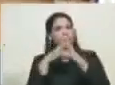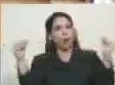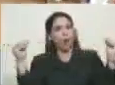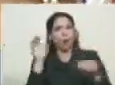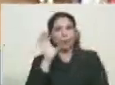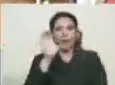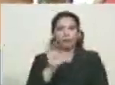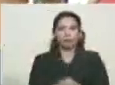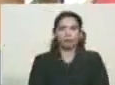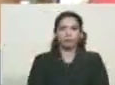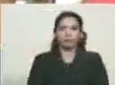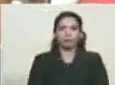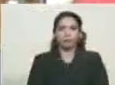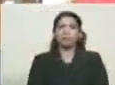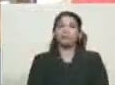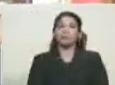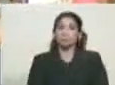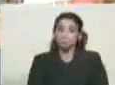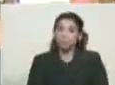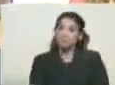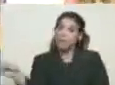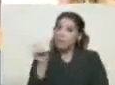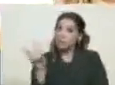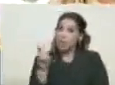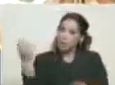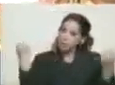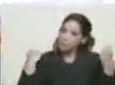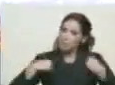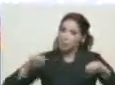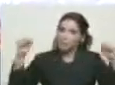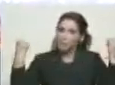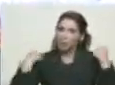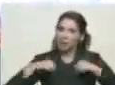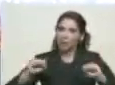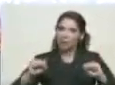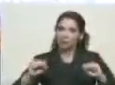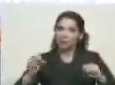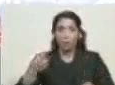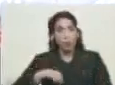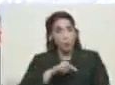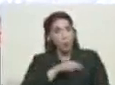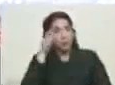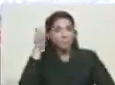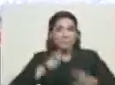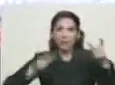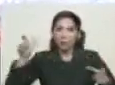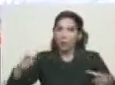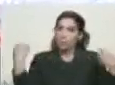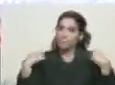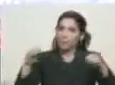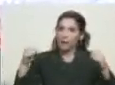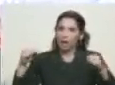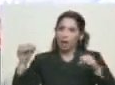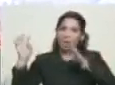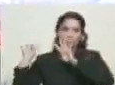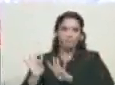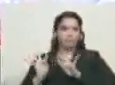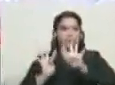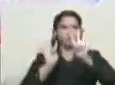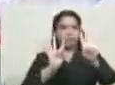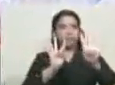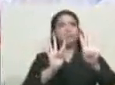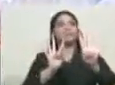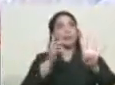momento. Porque el país debe estar preparado. Y nuestra gente debe estar preparada. Mire, esta marcha, esta